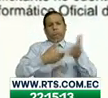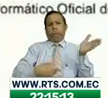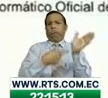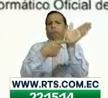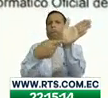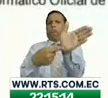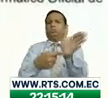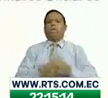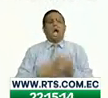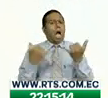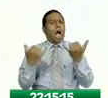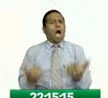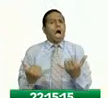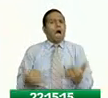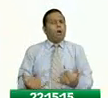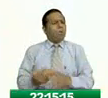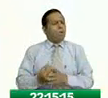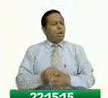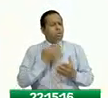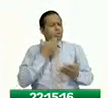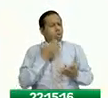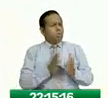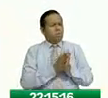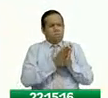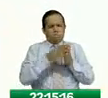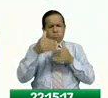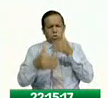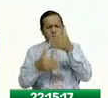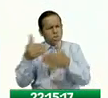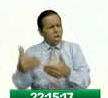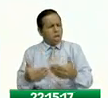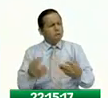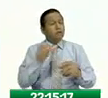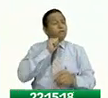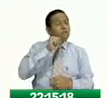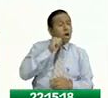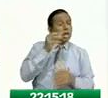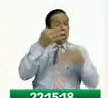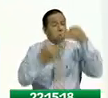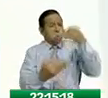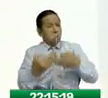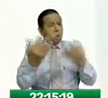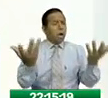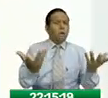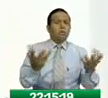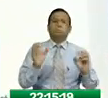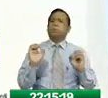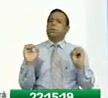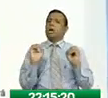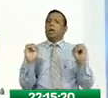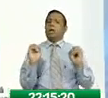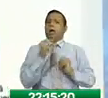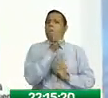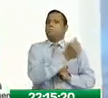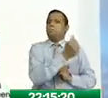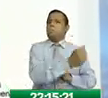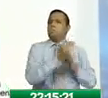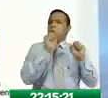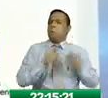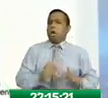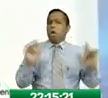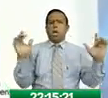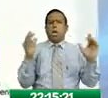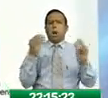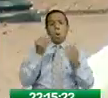con procesos adjudicados o contratos pendientes con el Estado a través del Sistema Informático Oficial de Contratación Pública del